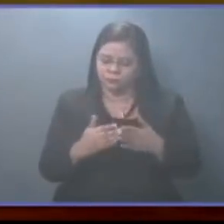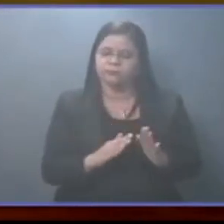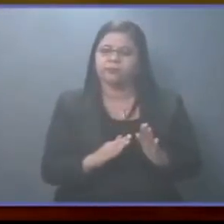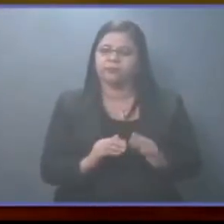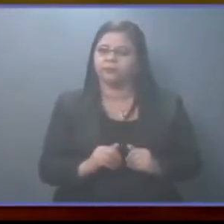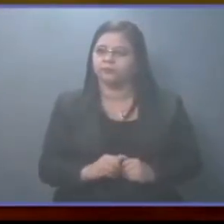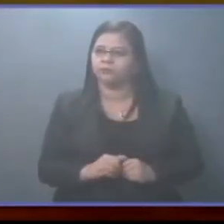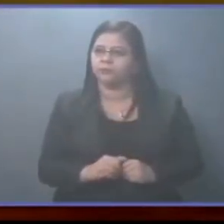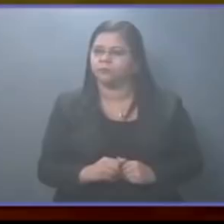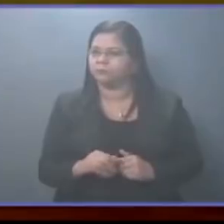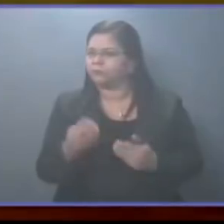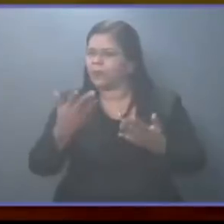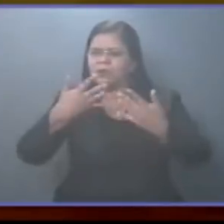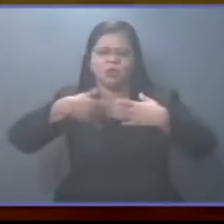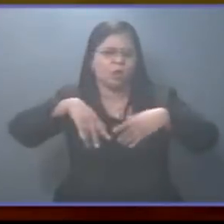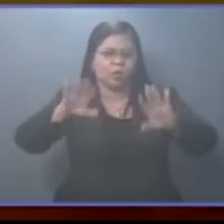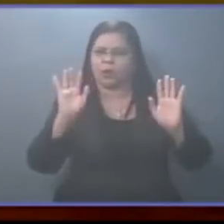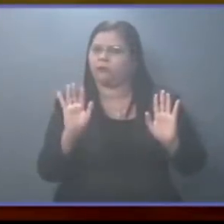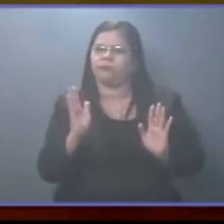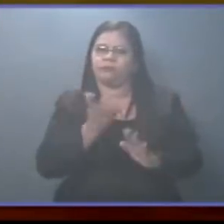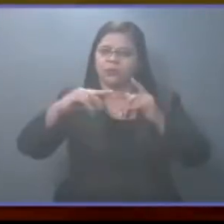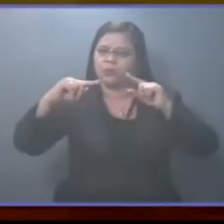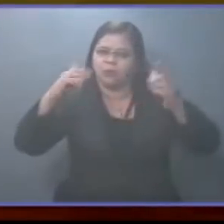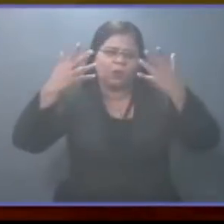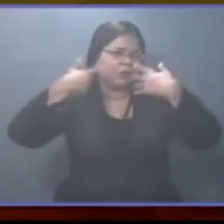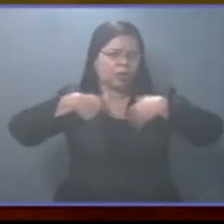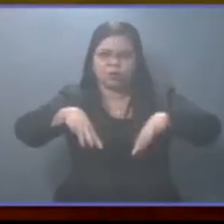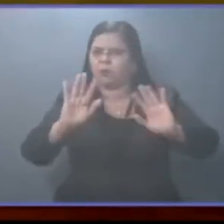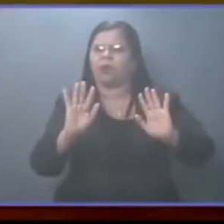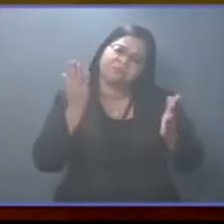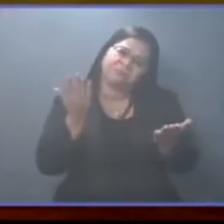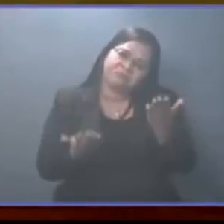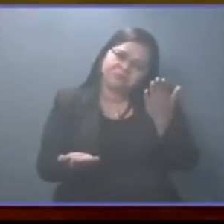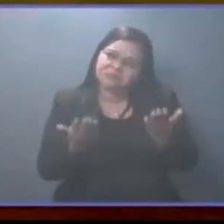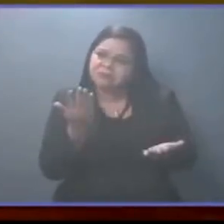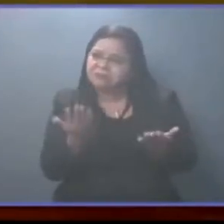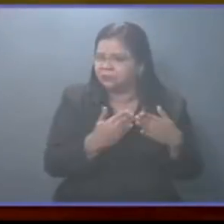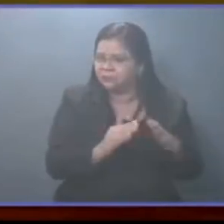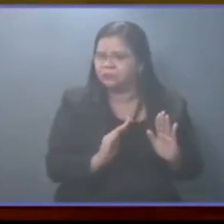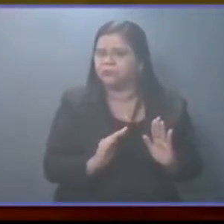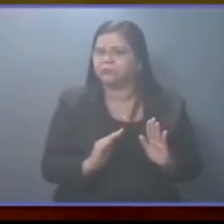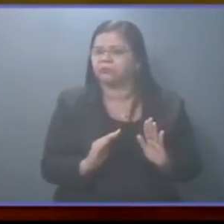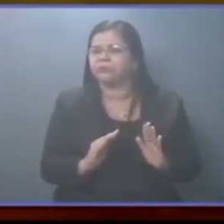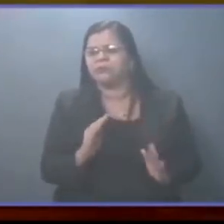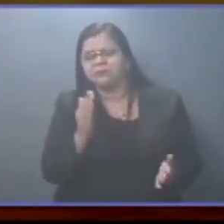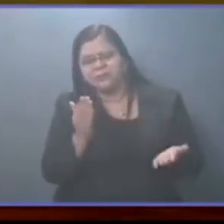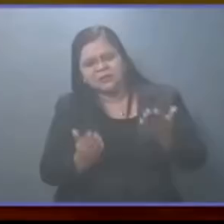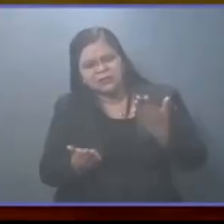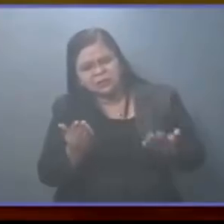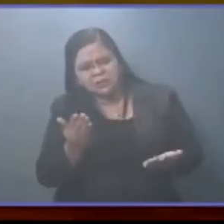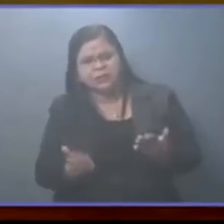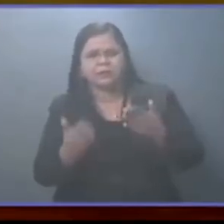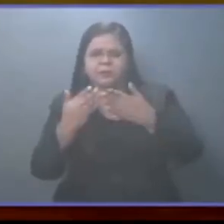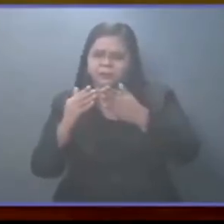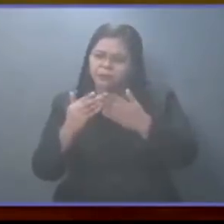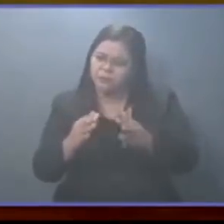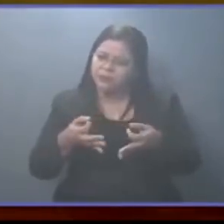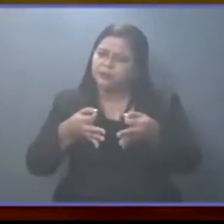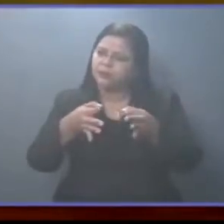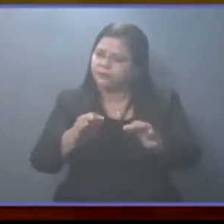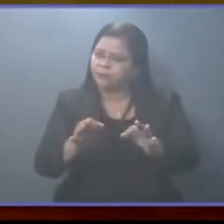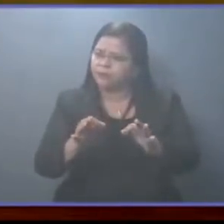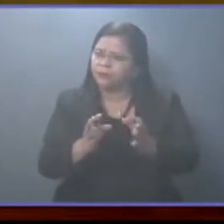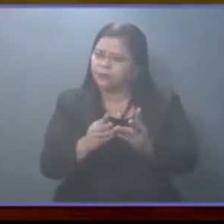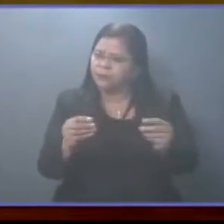son naturales en una democracia y podemos tener diferencias y podemos tener diferentes formas de